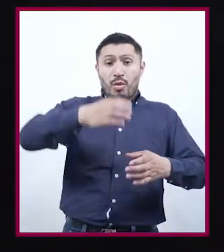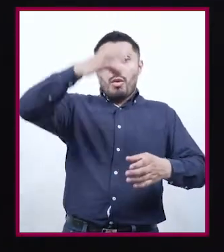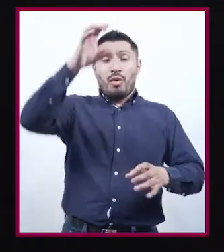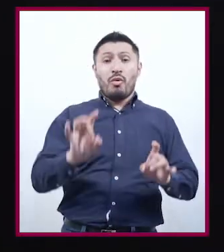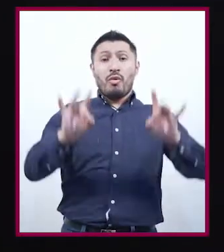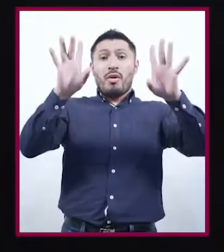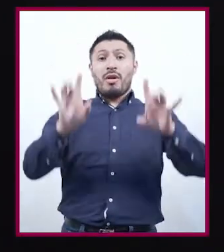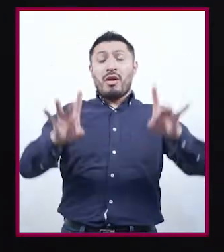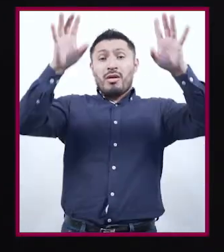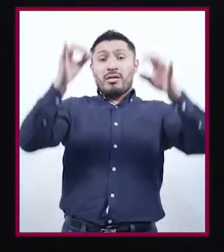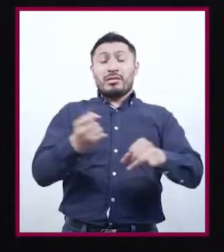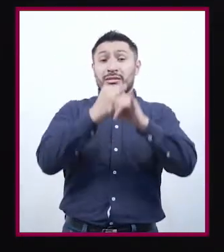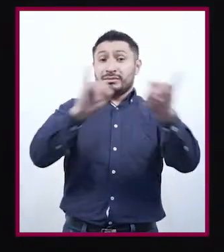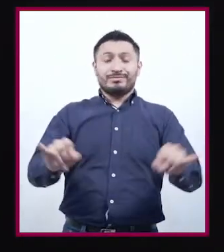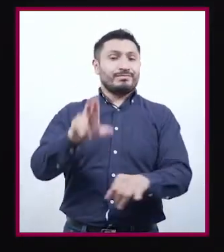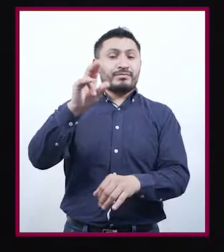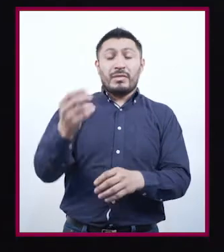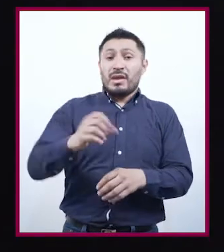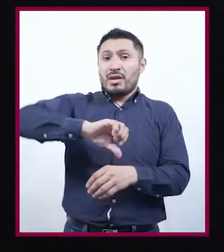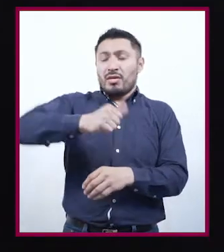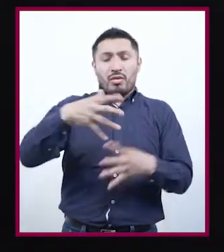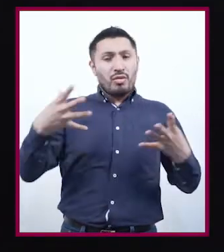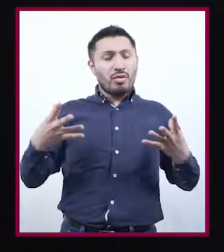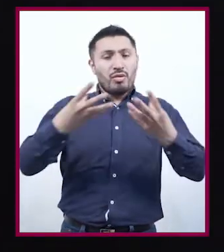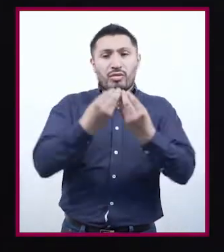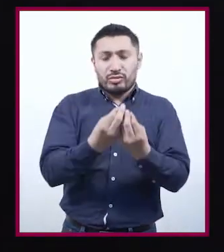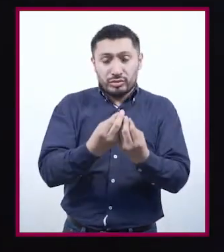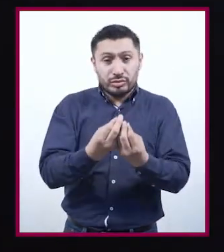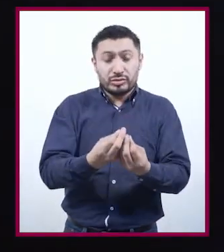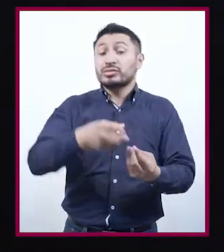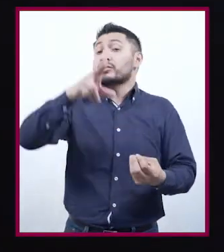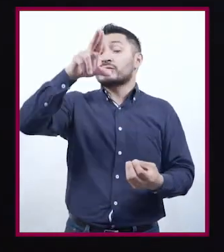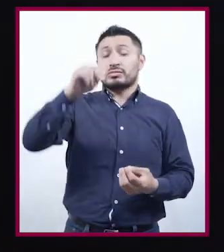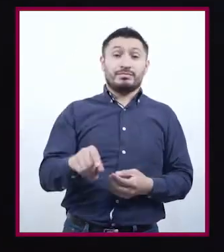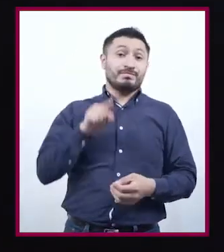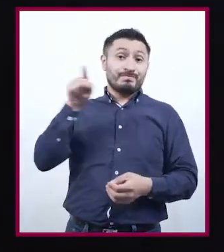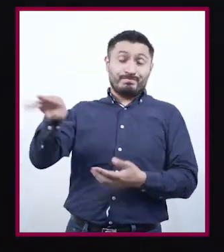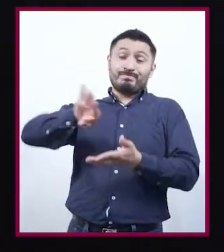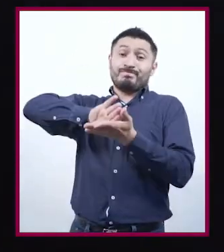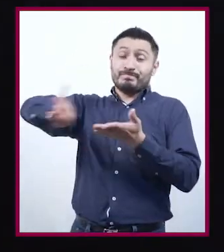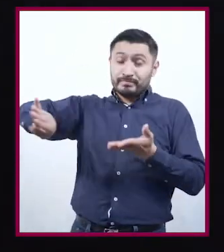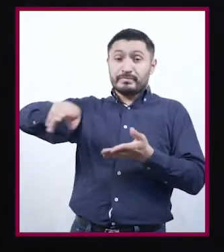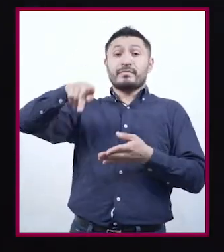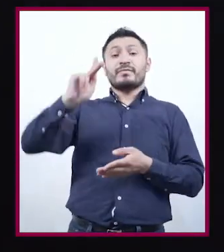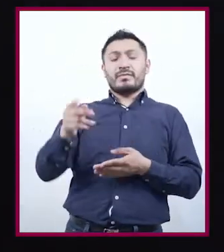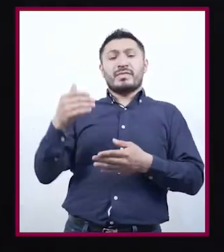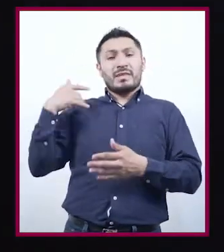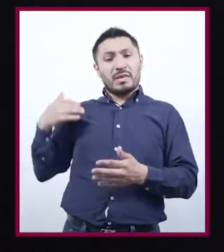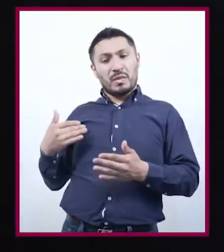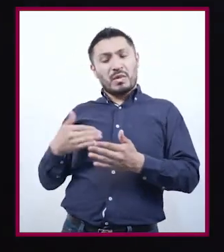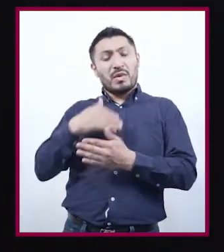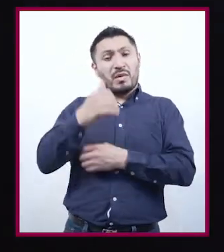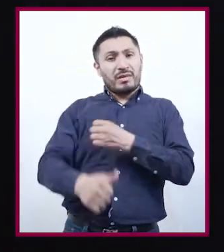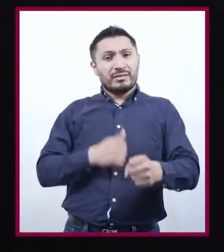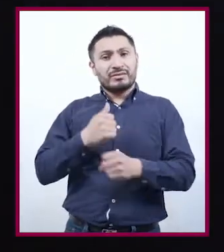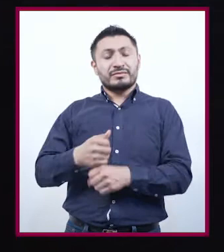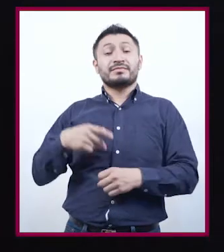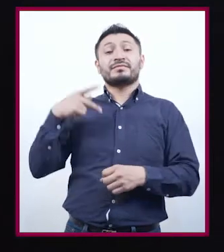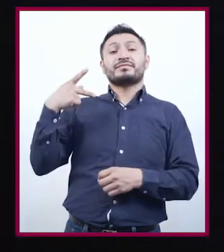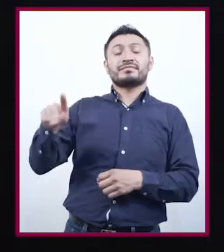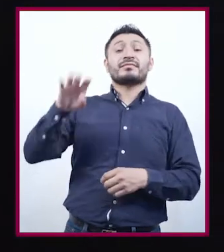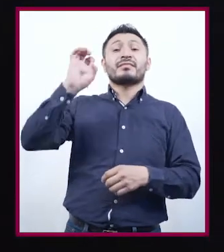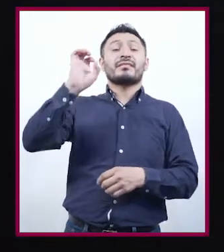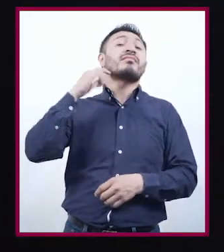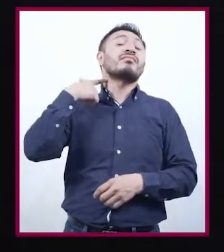columna del Ángel de la Independencia junto a los otros héroes de la independencia. Sin embargo, en los más recientes años,